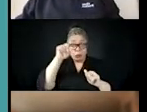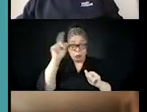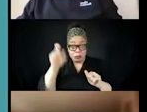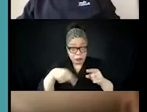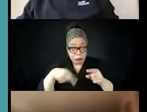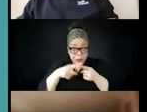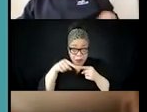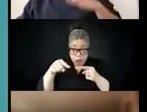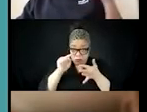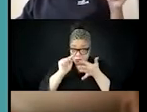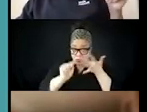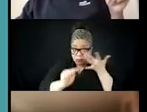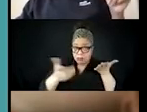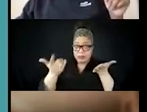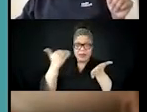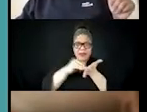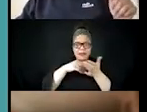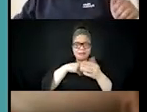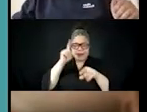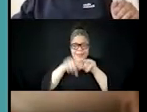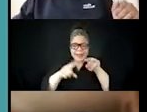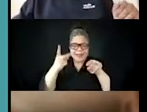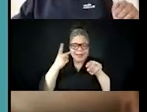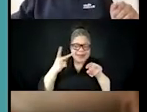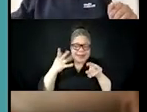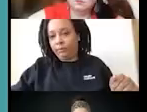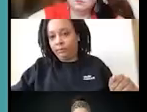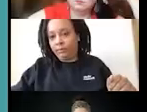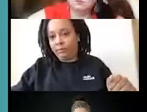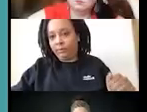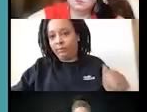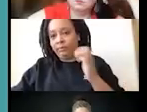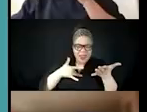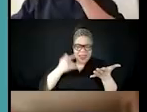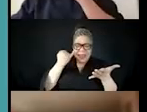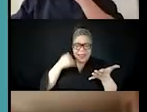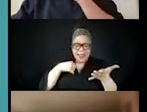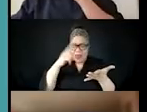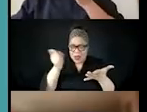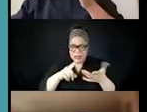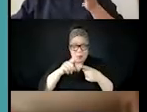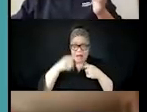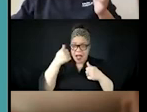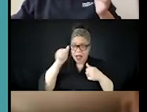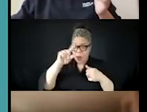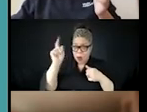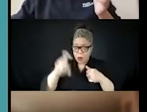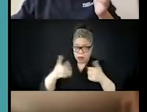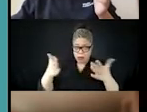borja siéntete con la libertad de quitarte el mundo pero alguna pregunta si soy adrián